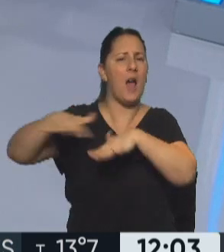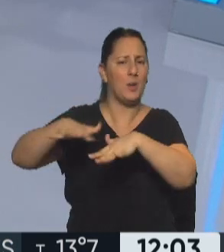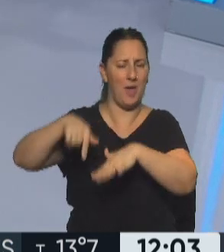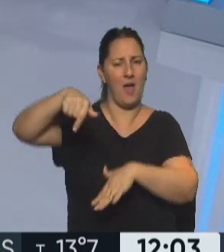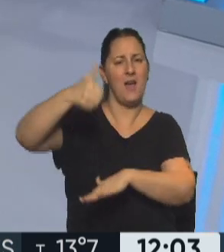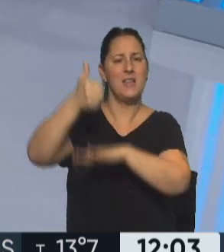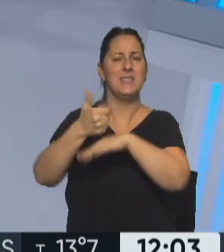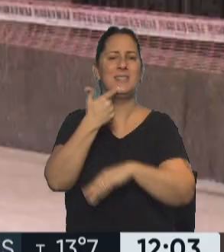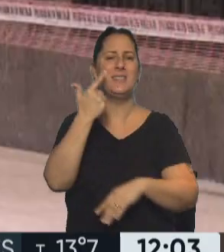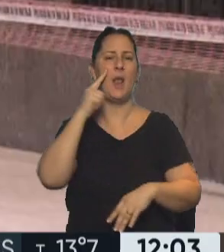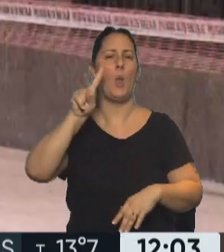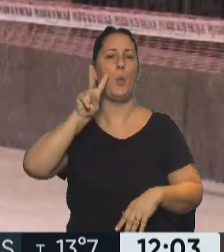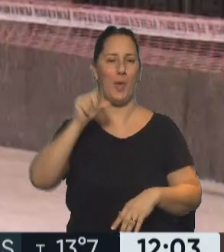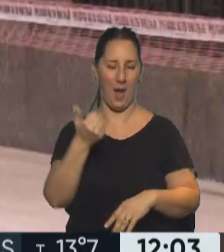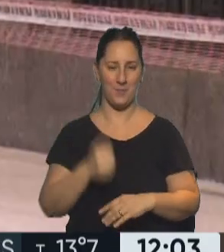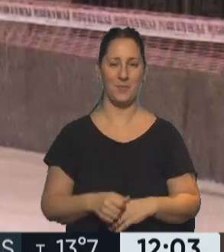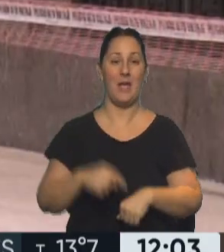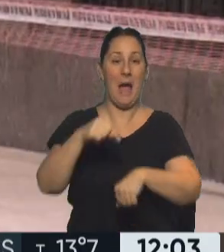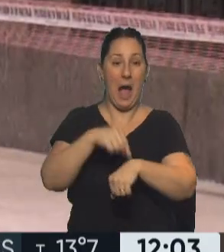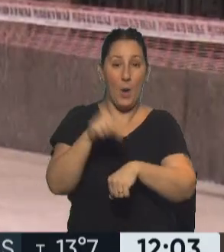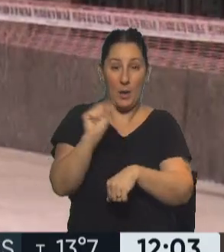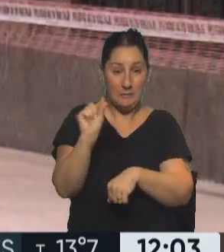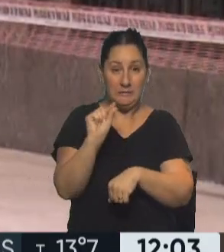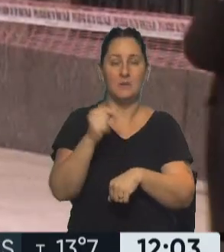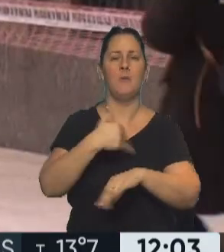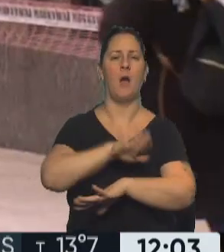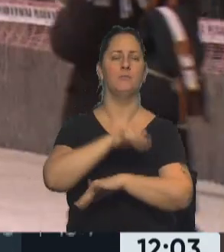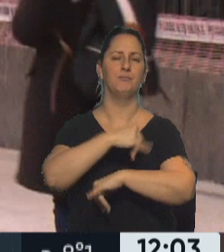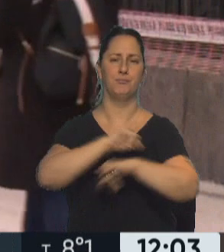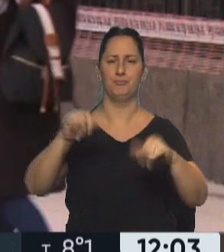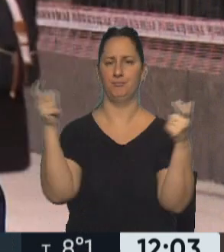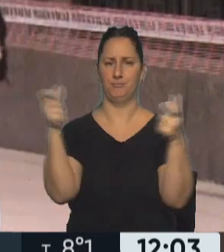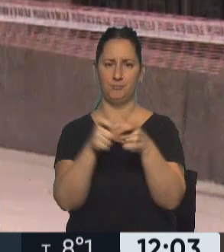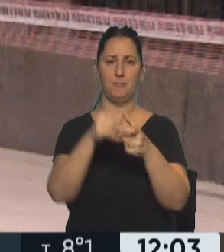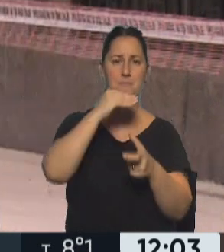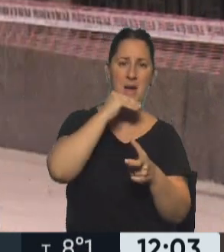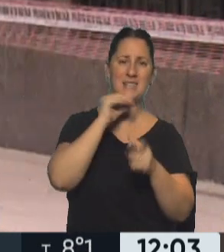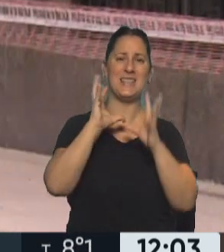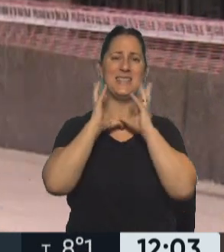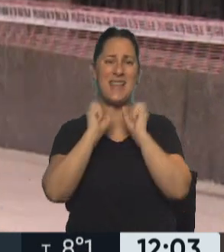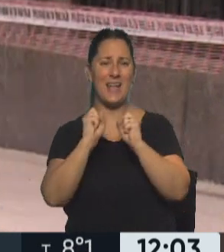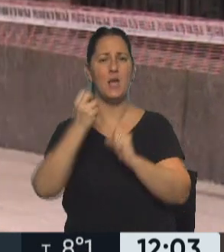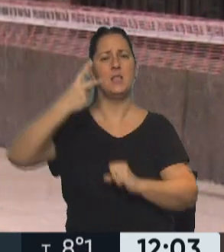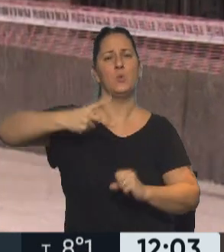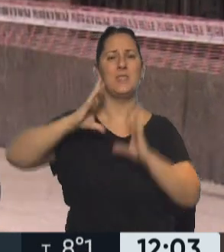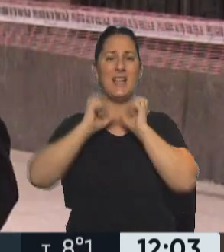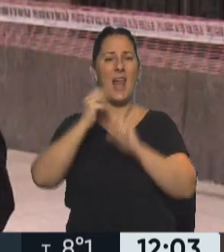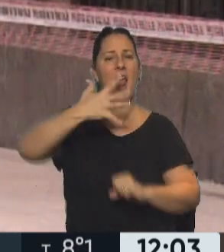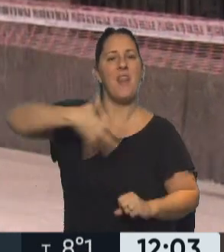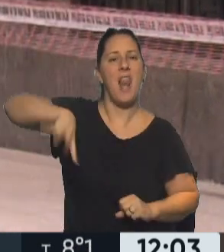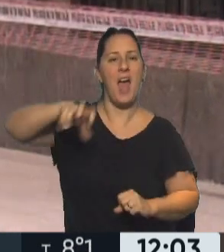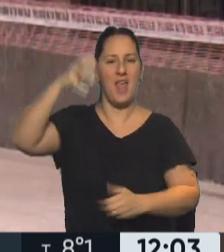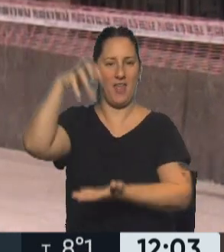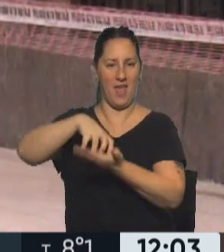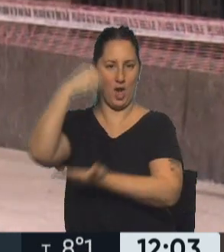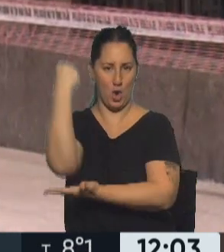Silvia Fernández. Por estos minutos está comenzando la anunciada reunión entre Sergio Massa, secretarios y subsecretarios del área económica,